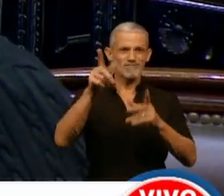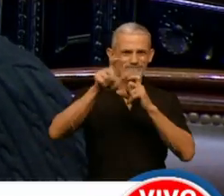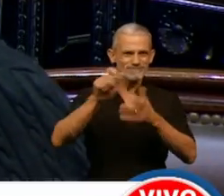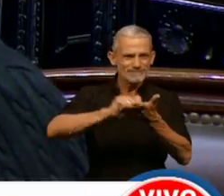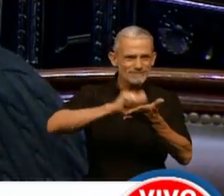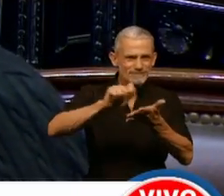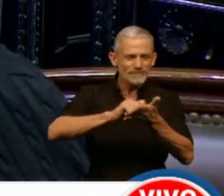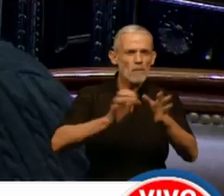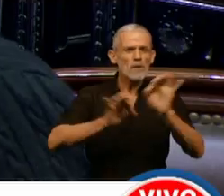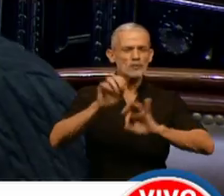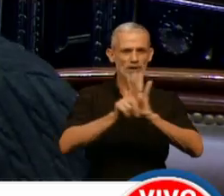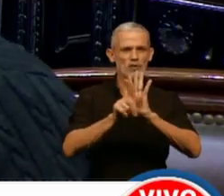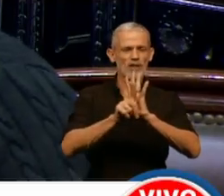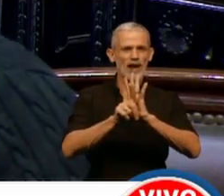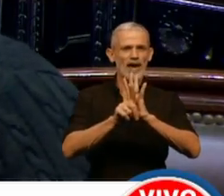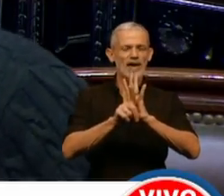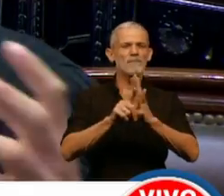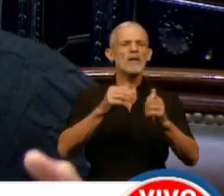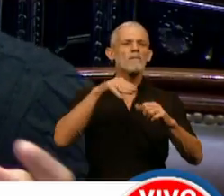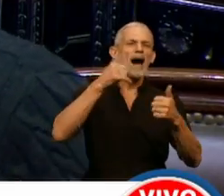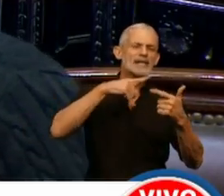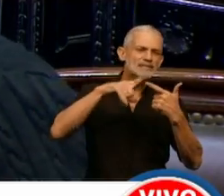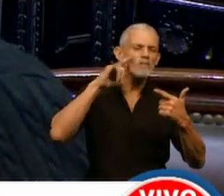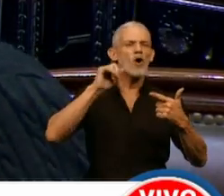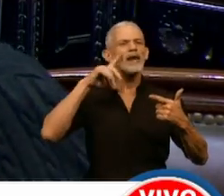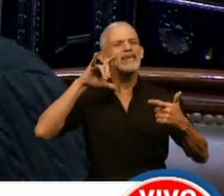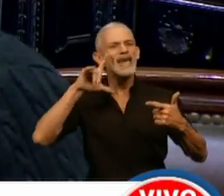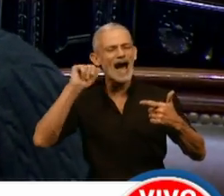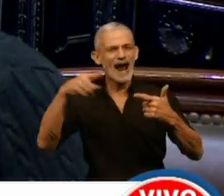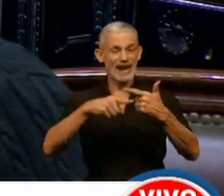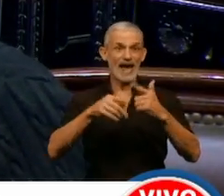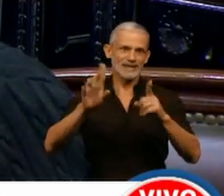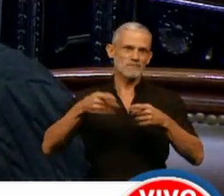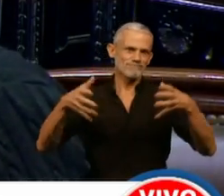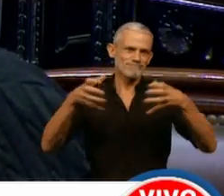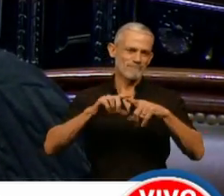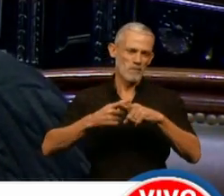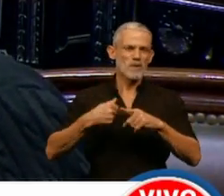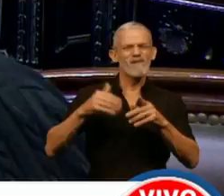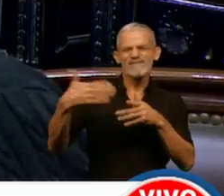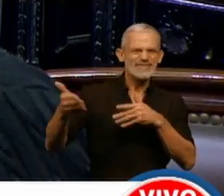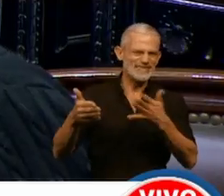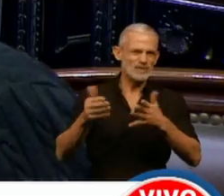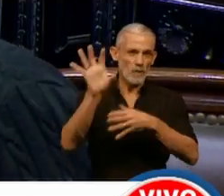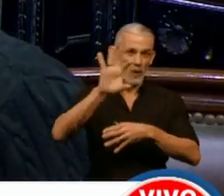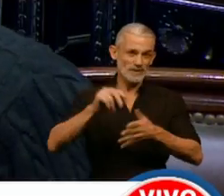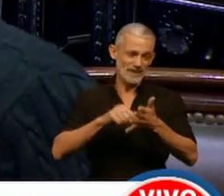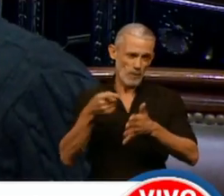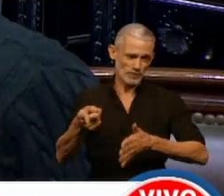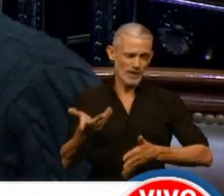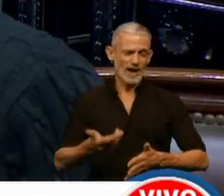del proyecto de máximo de liviana que además compartimos y somos vecinos en la provincia de buenos